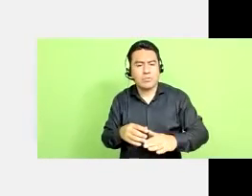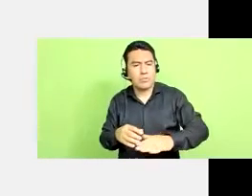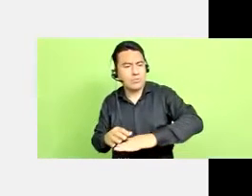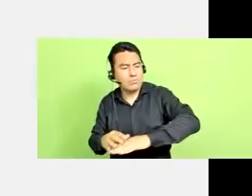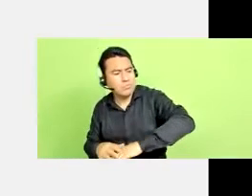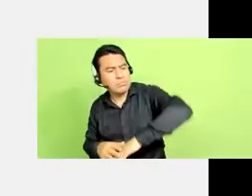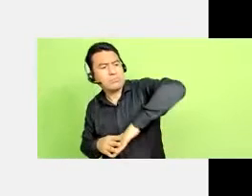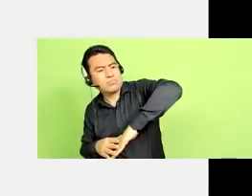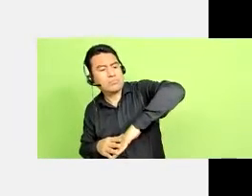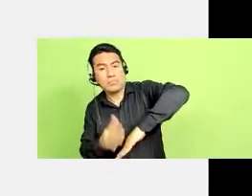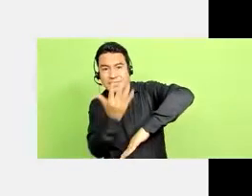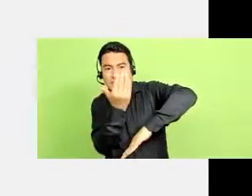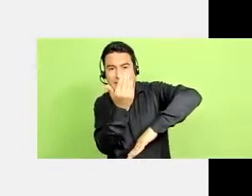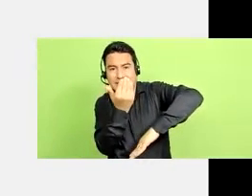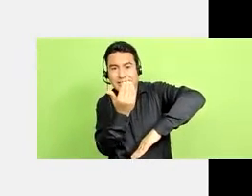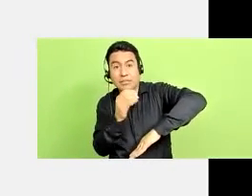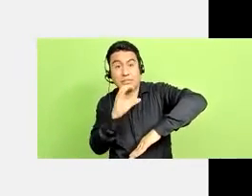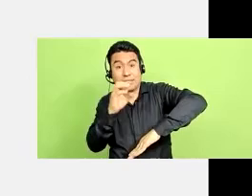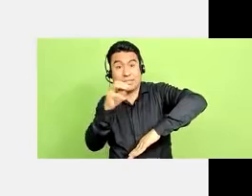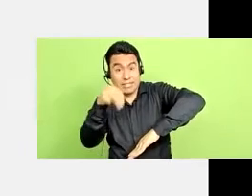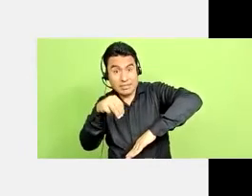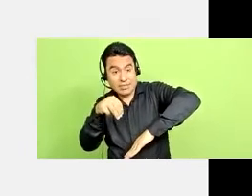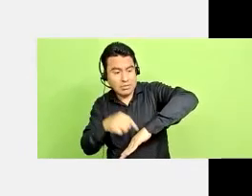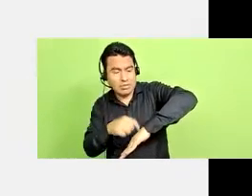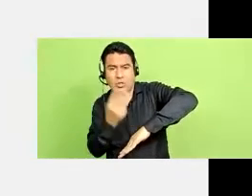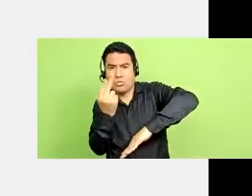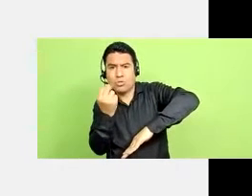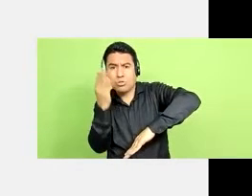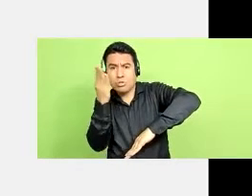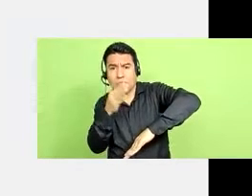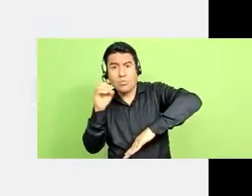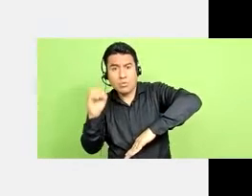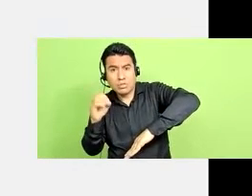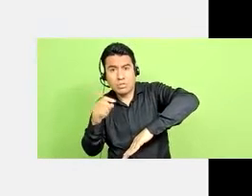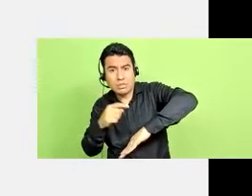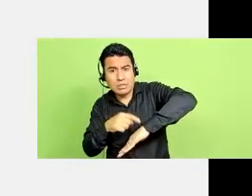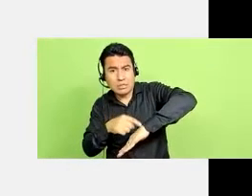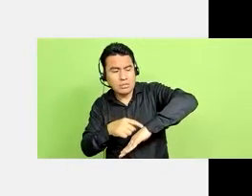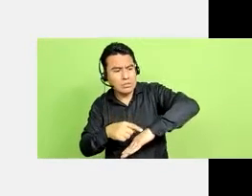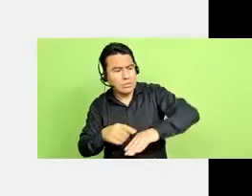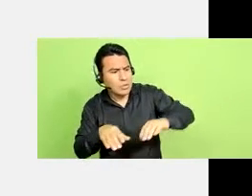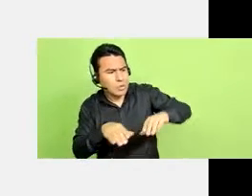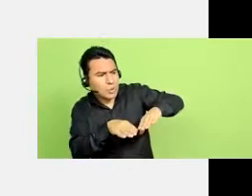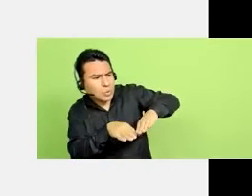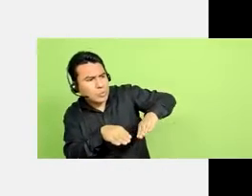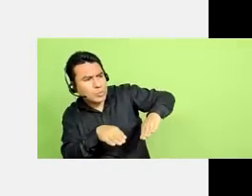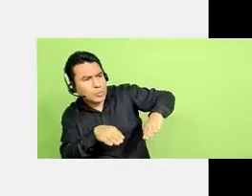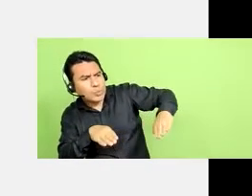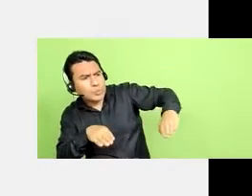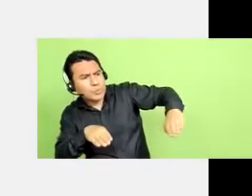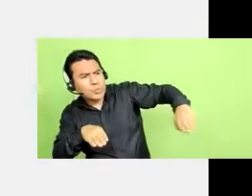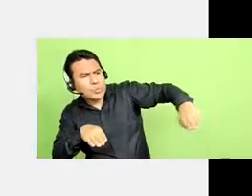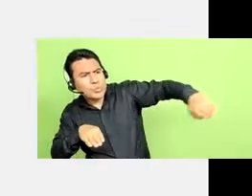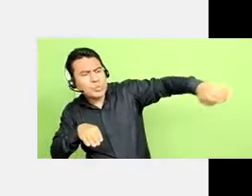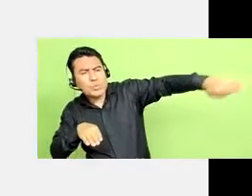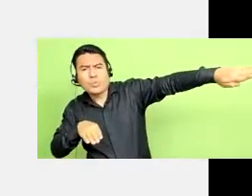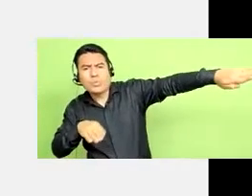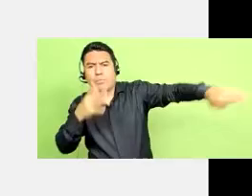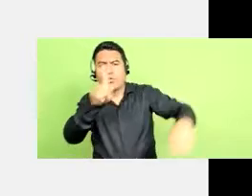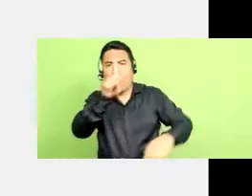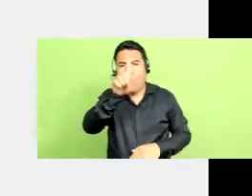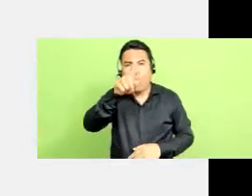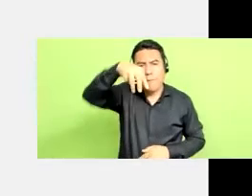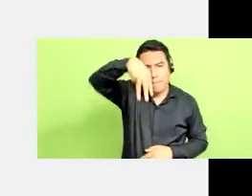centímetros la norma vigente entonces significa que yo necesito un recorrido una longitud de la banda de un nuestro